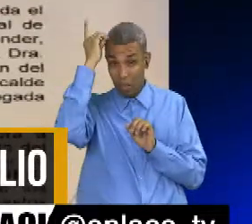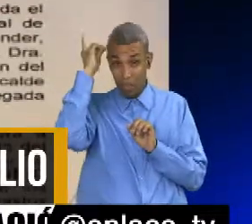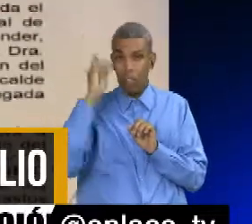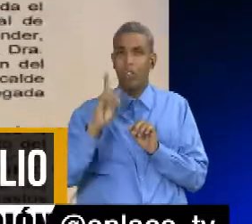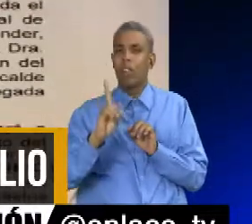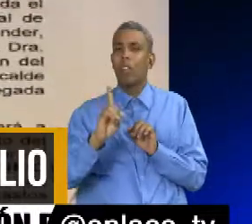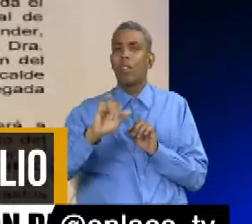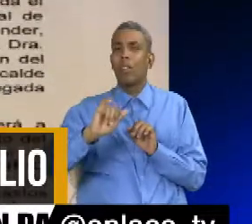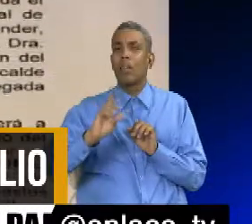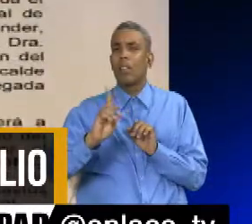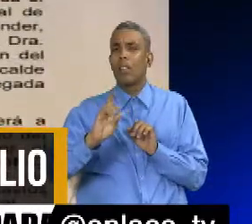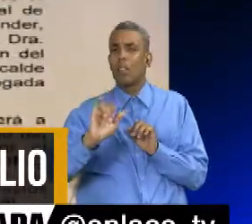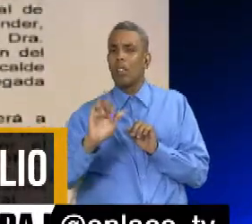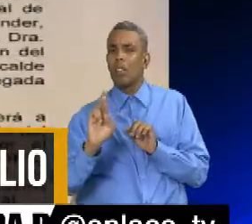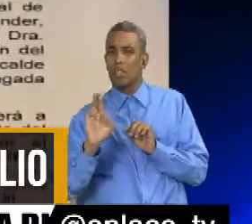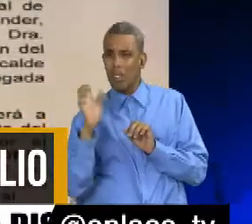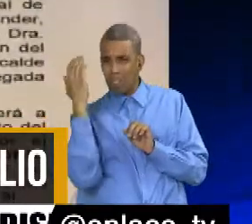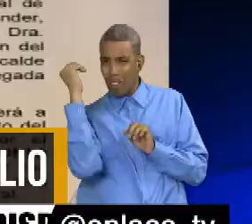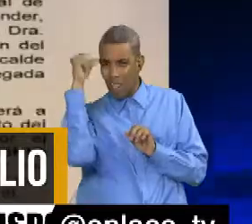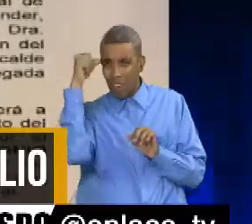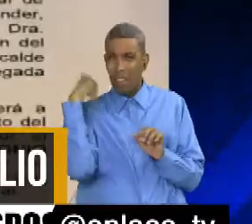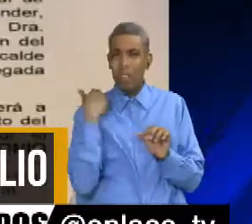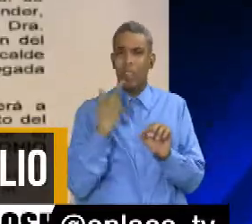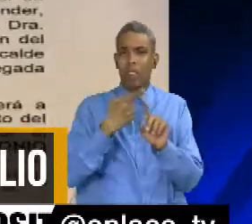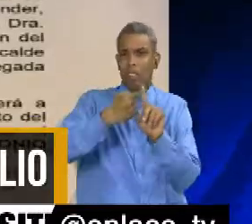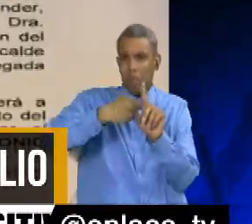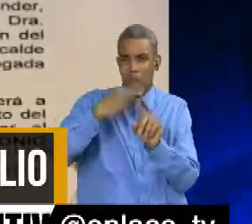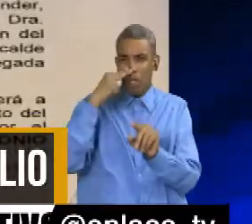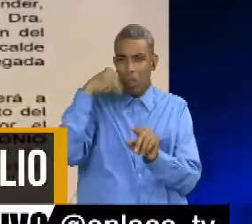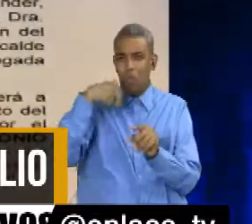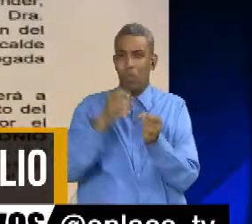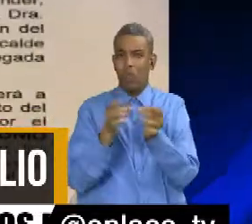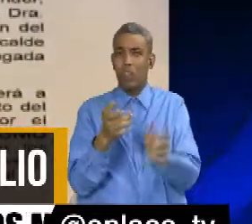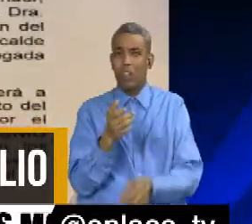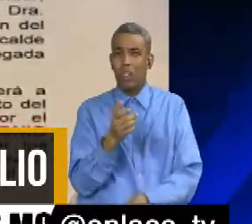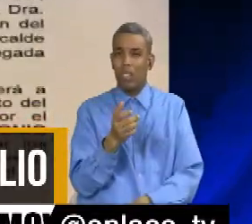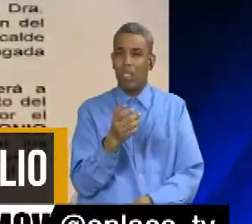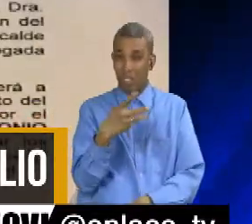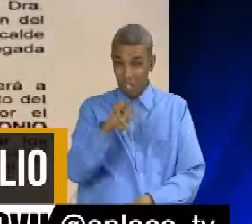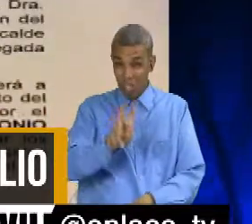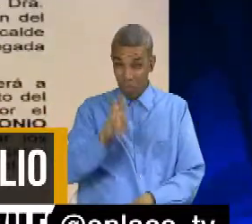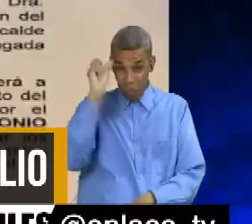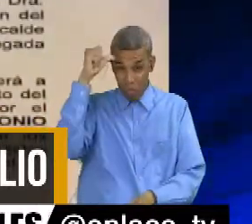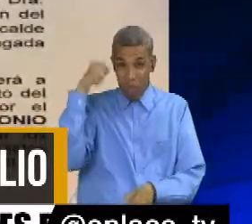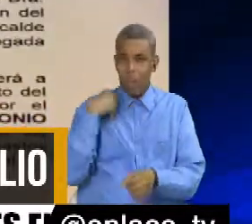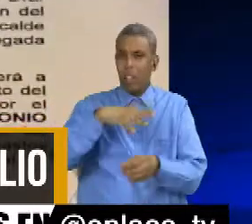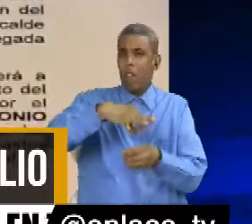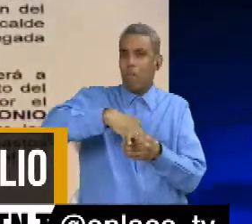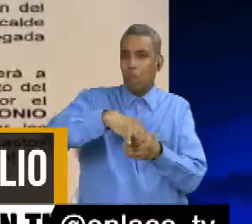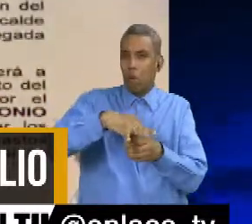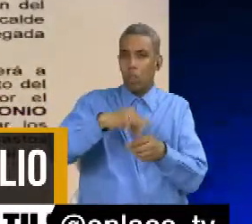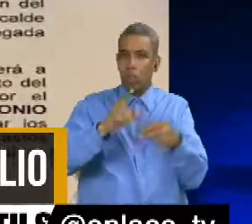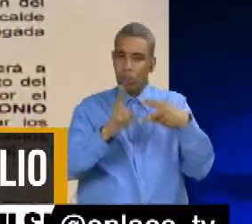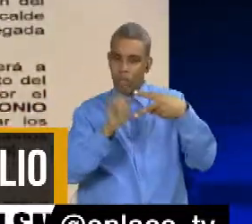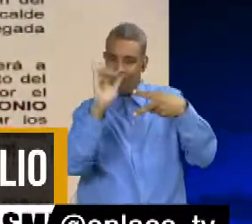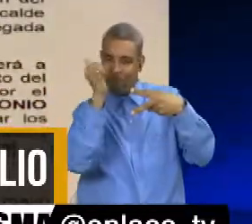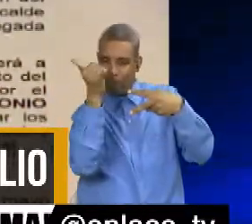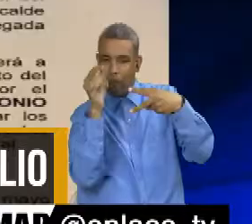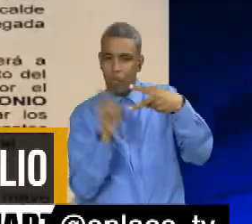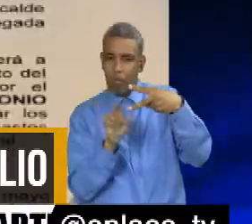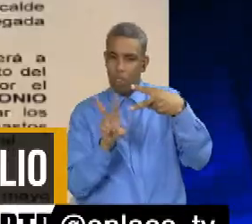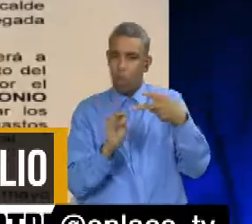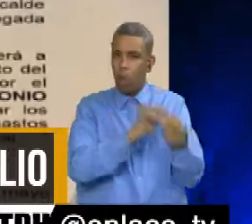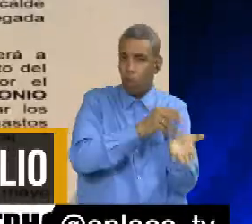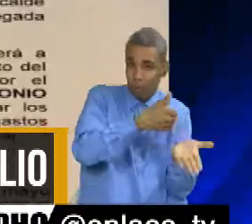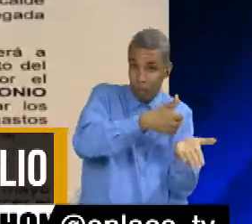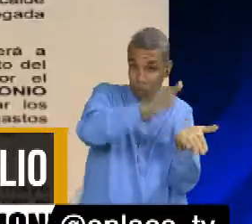convocar para el día 18 de junio los comicios habilitados para ejercer el voto en el municipio de Barranca Bermeja a la realización de este mecanismo de